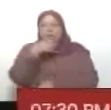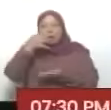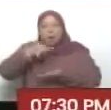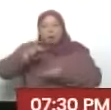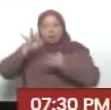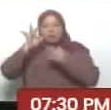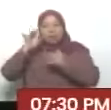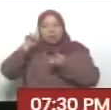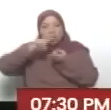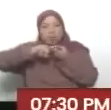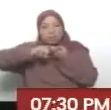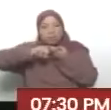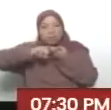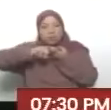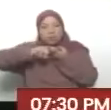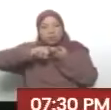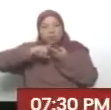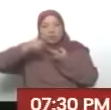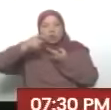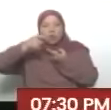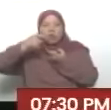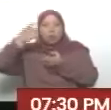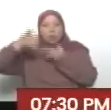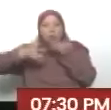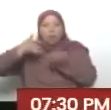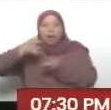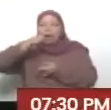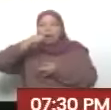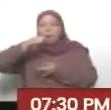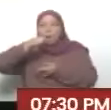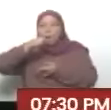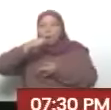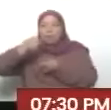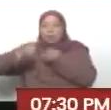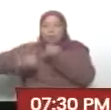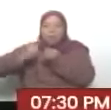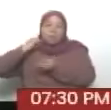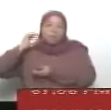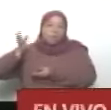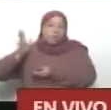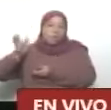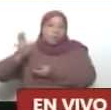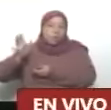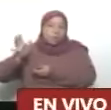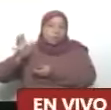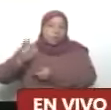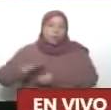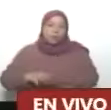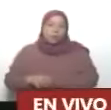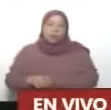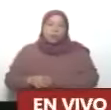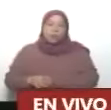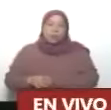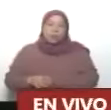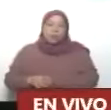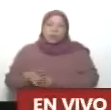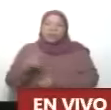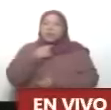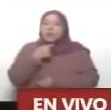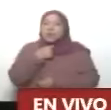Silita. Con su manga. Famosa, ¿vale? ¿Ah? ¿Ah? Voy a pagar